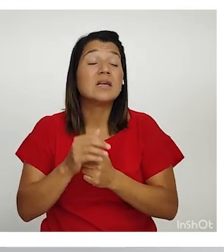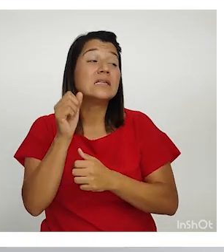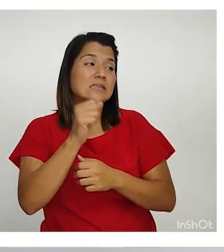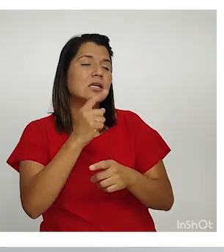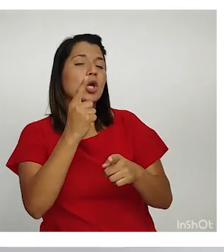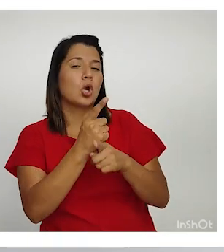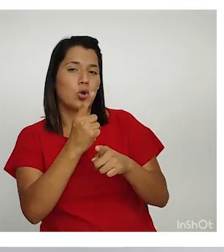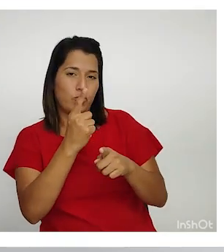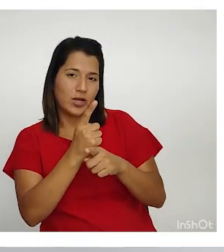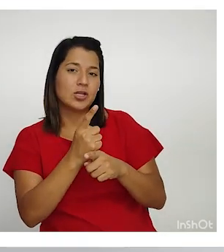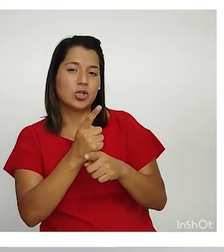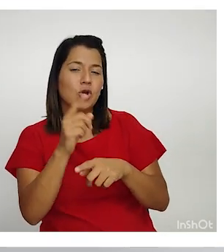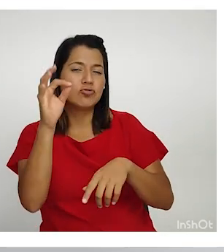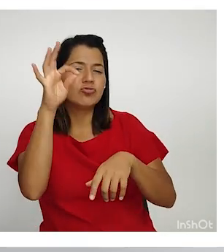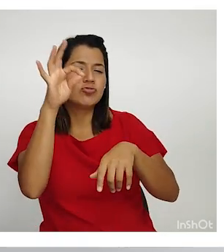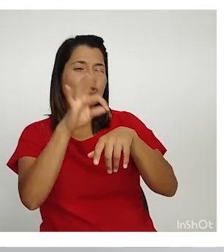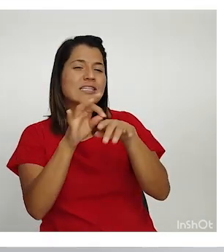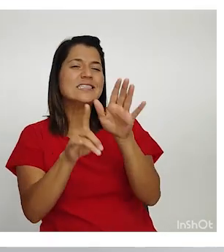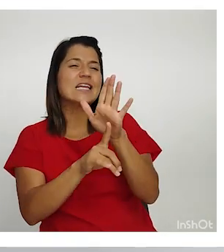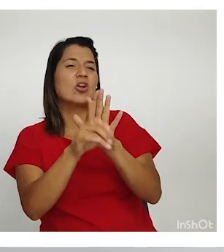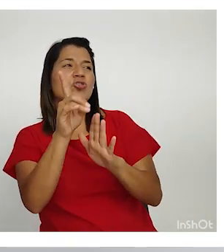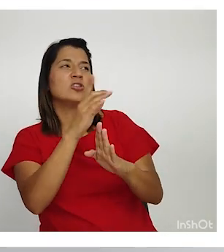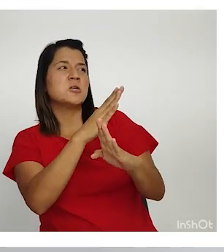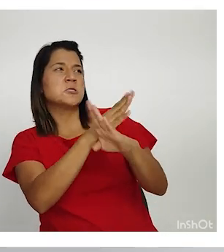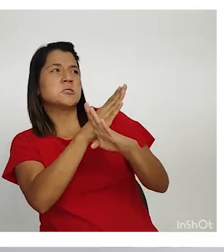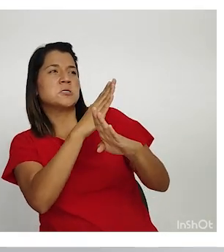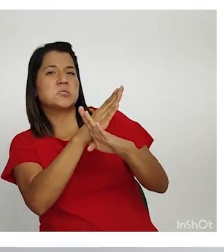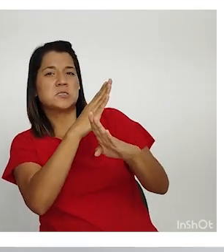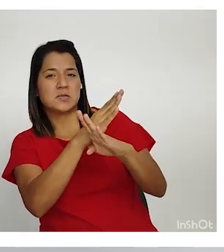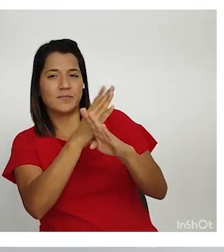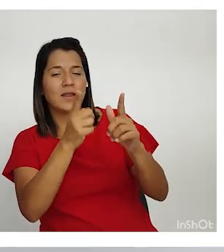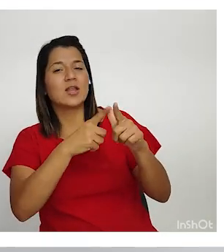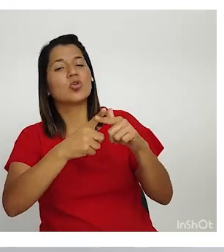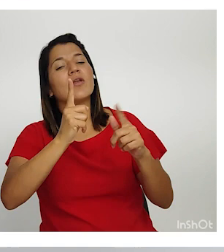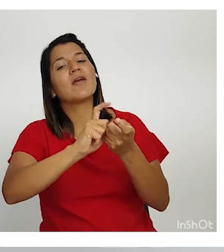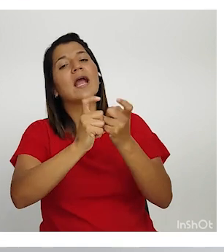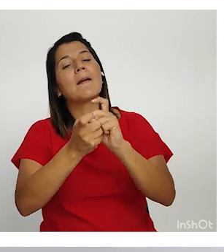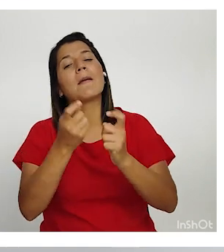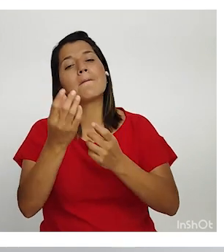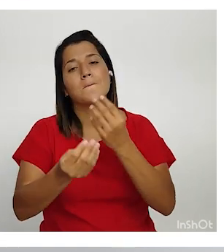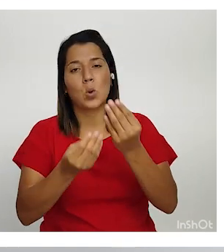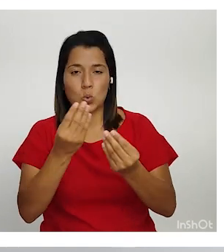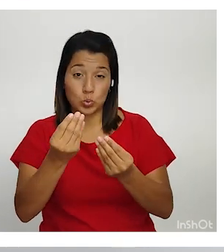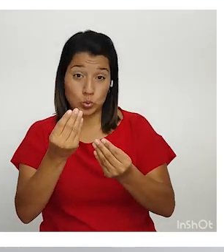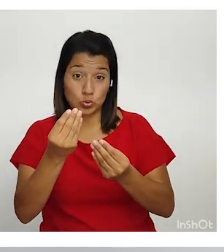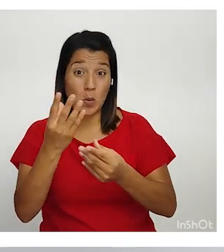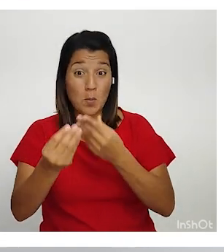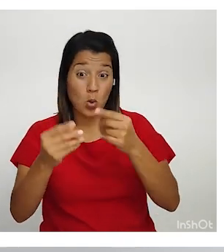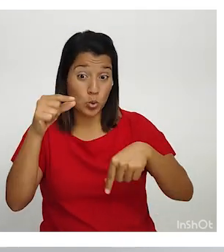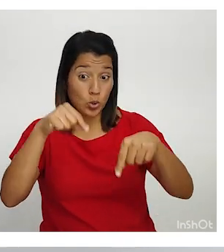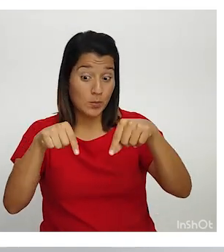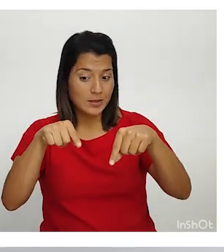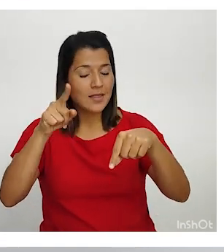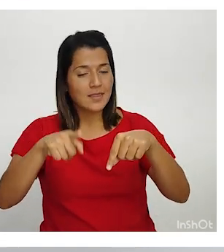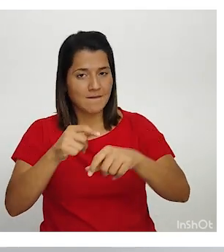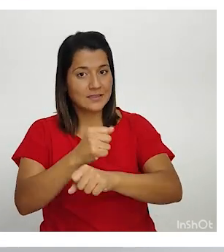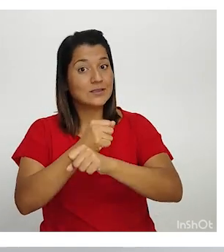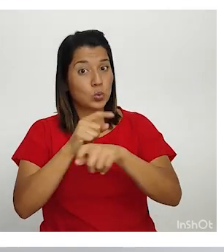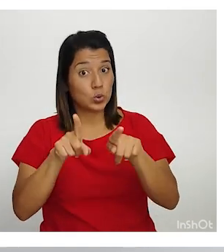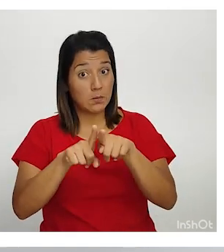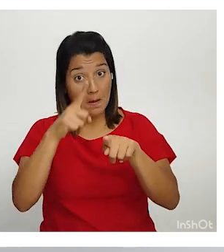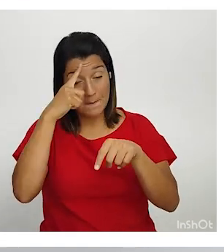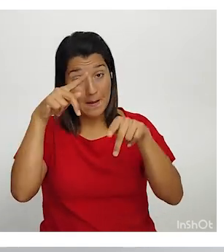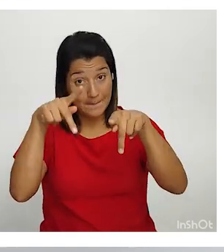de Salud está revisando los productos que se utilizan, porque es importante también tener en cuenta que los químicos que se usan sean seguros para la